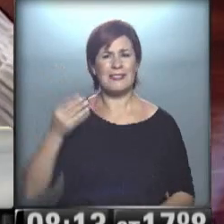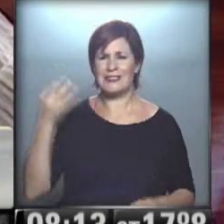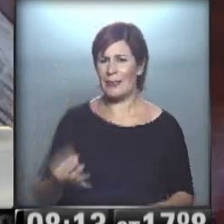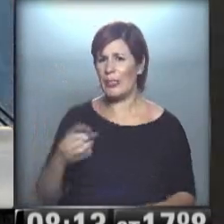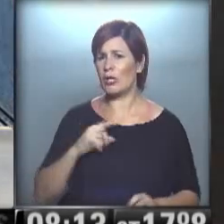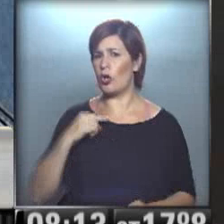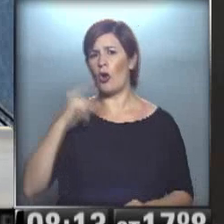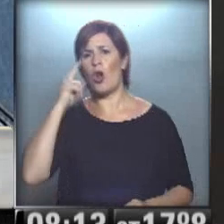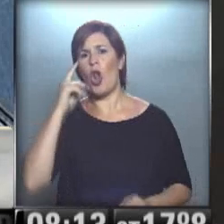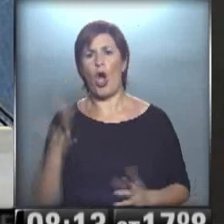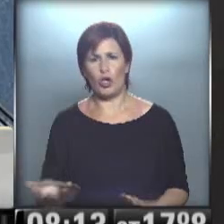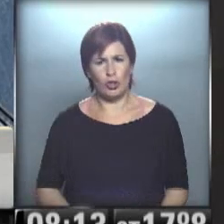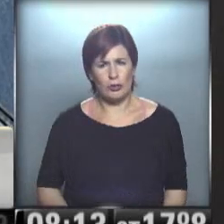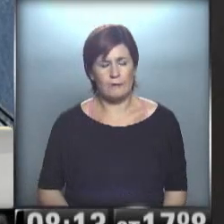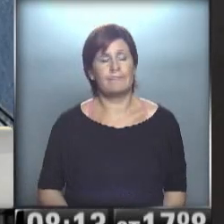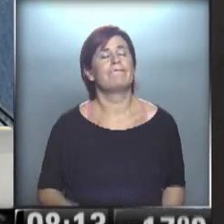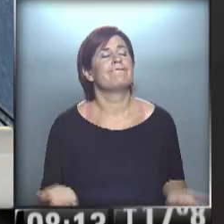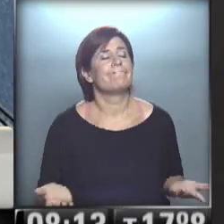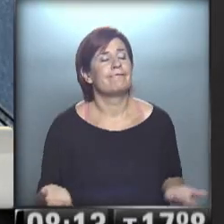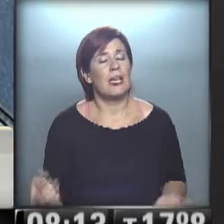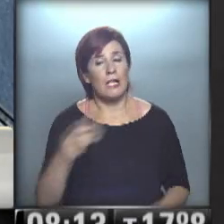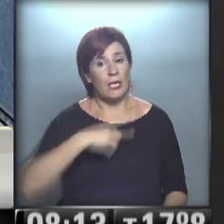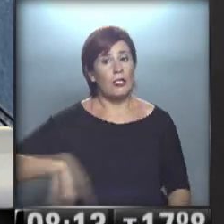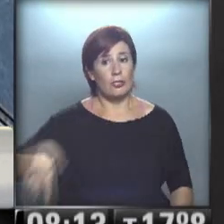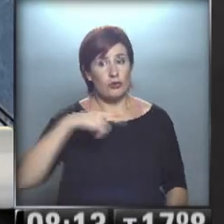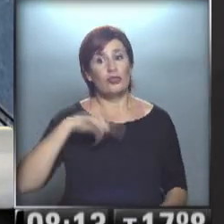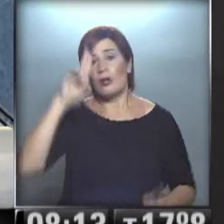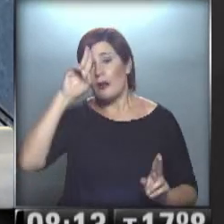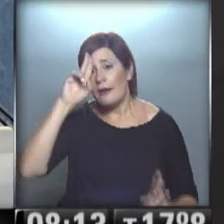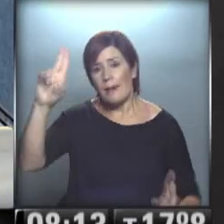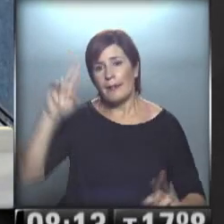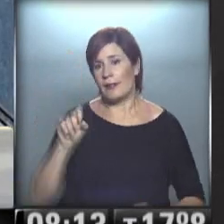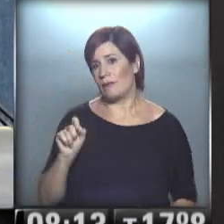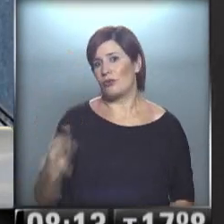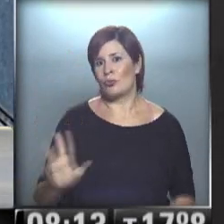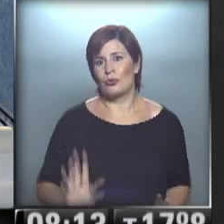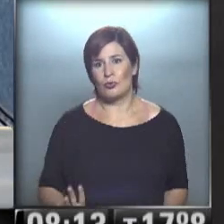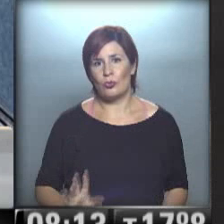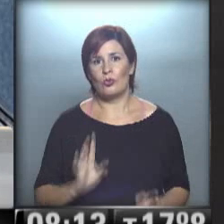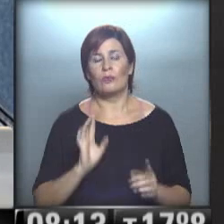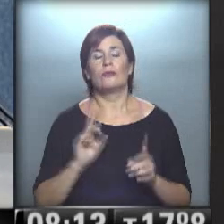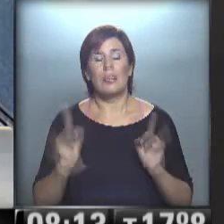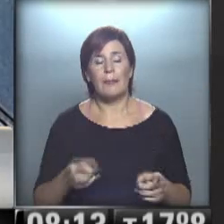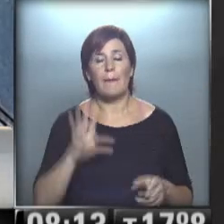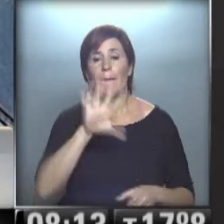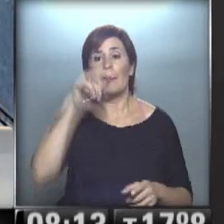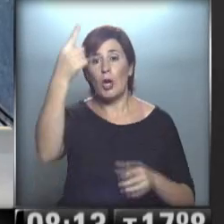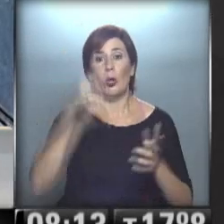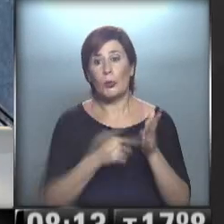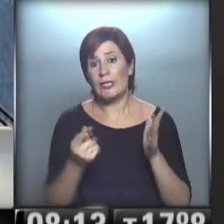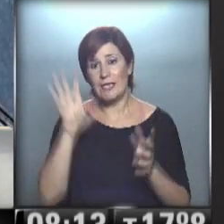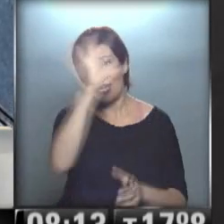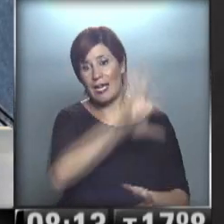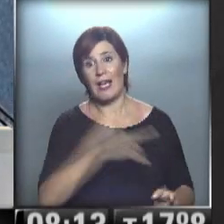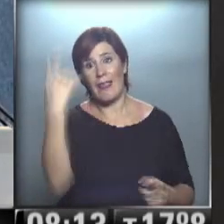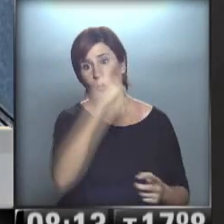exageradas. Miren, nosotros somos extremadamente respetuosos de las negociaciones que emprenden cada una de